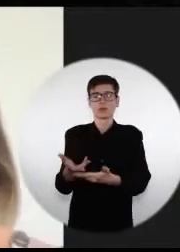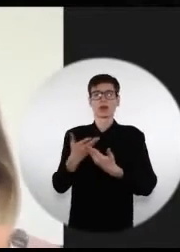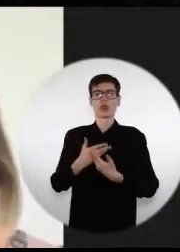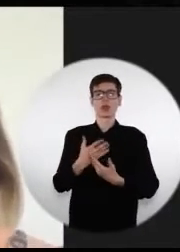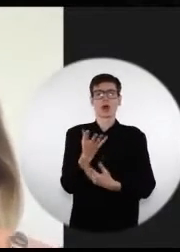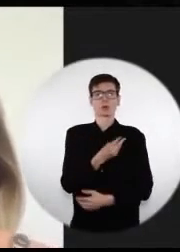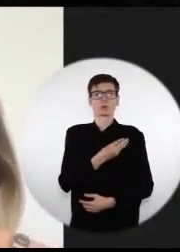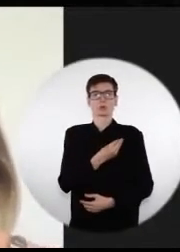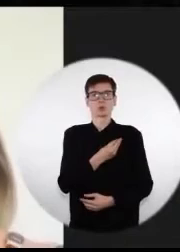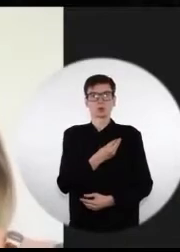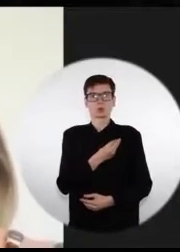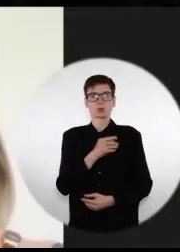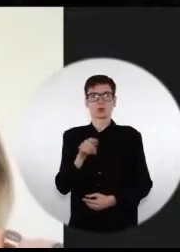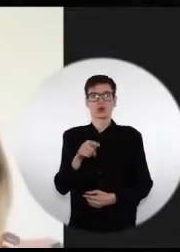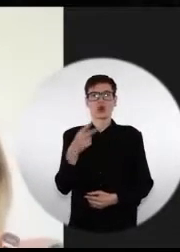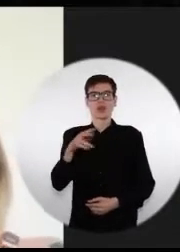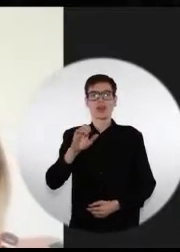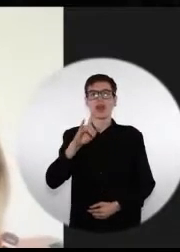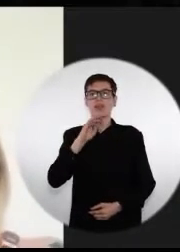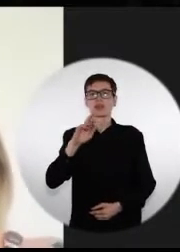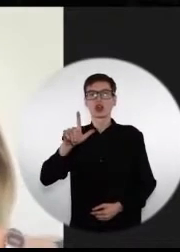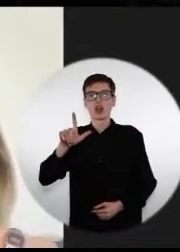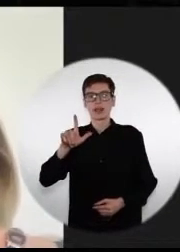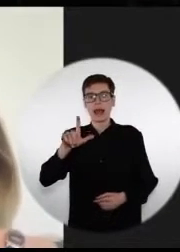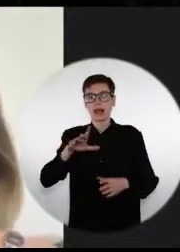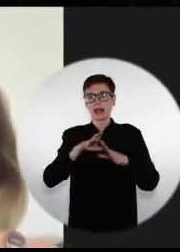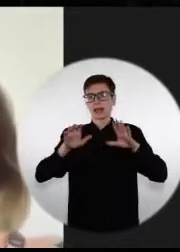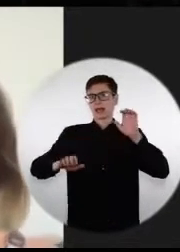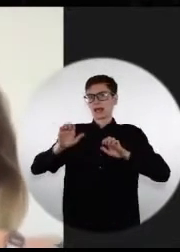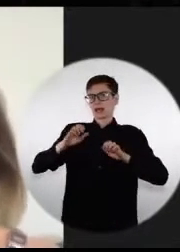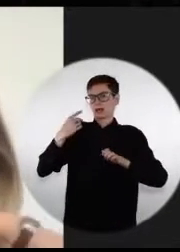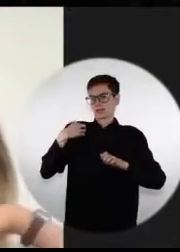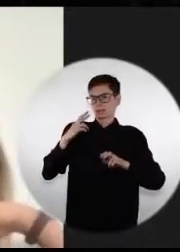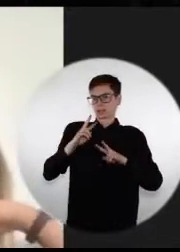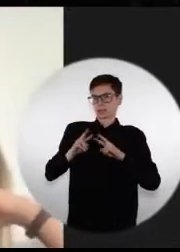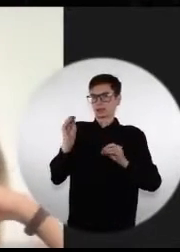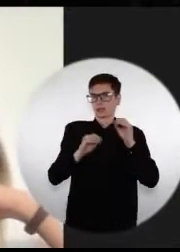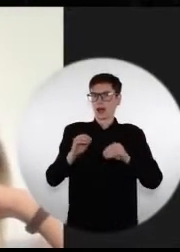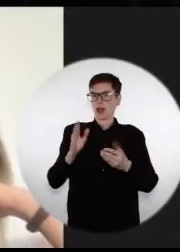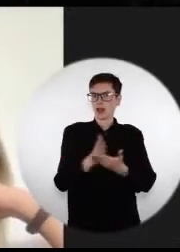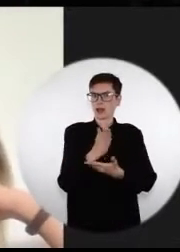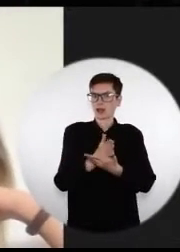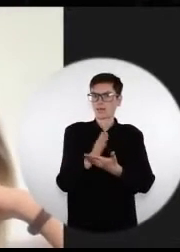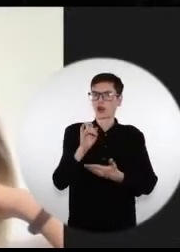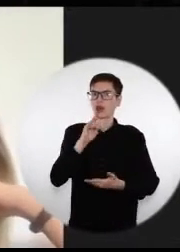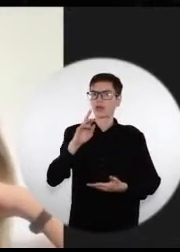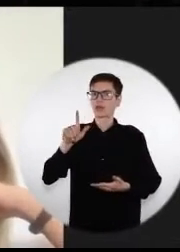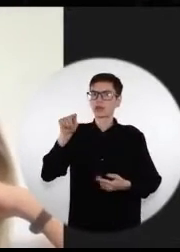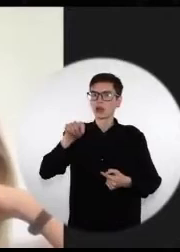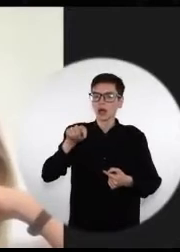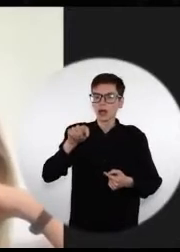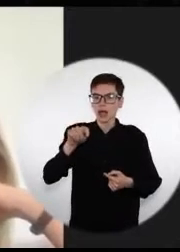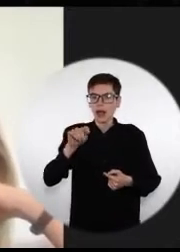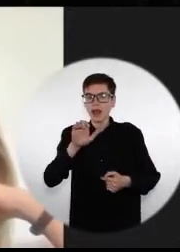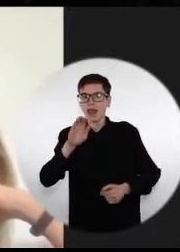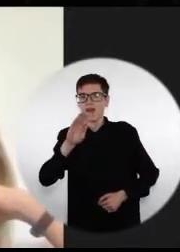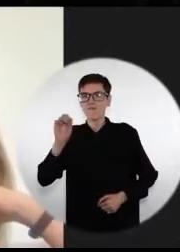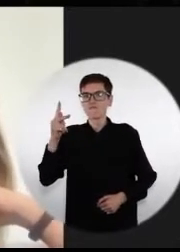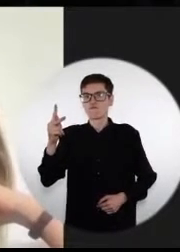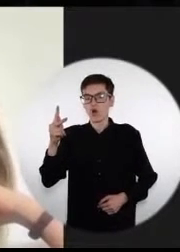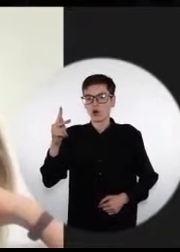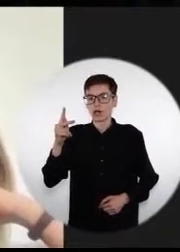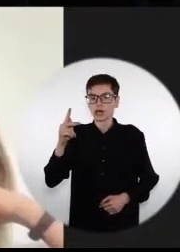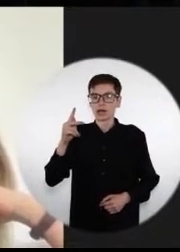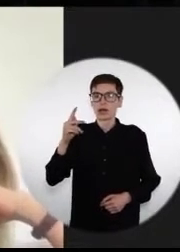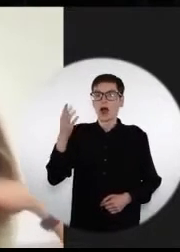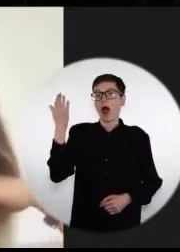todos los cambios en de lo que no sea el papel directamente siempre el bar susto las grandes editoriales como